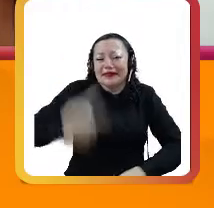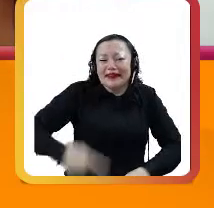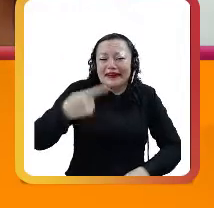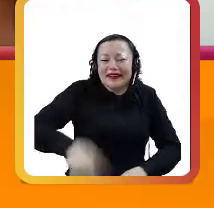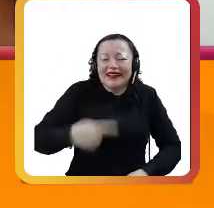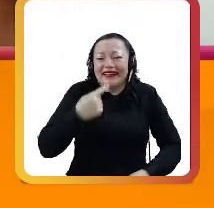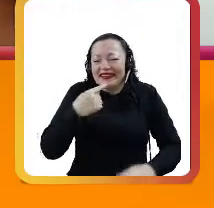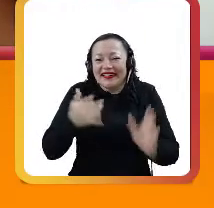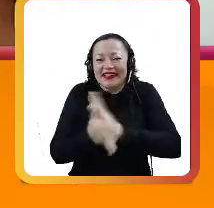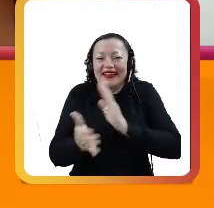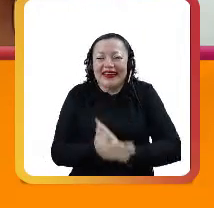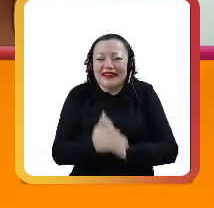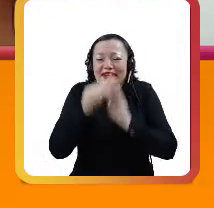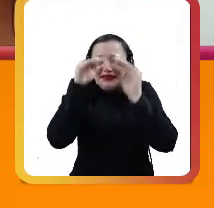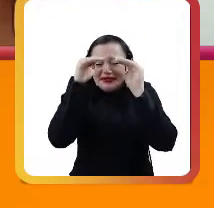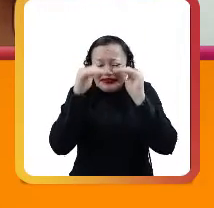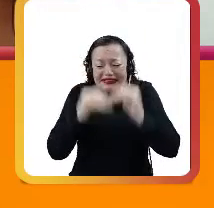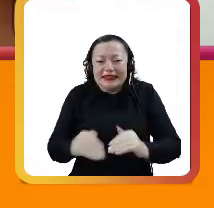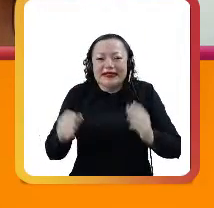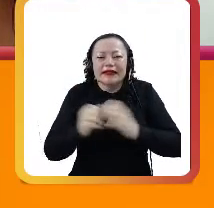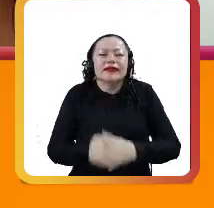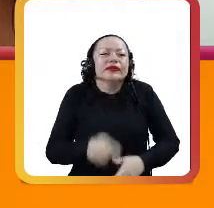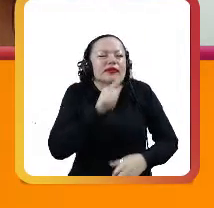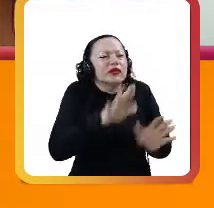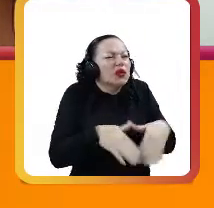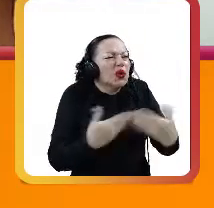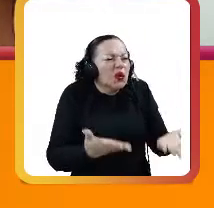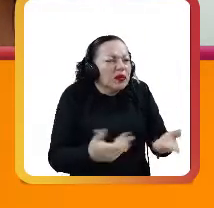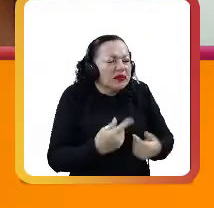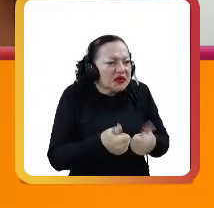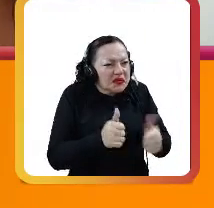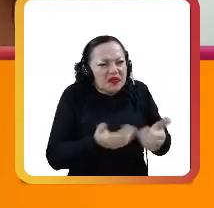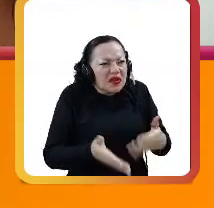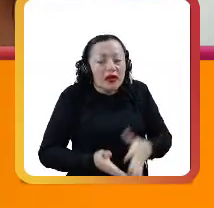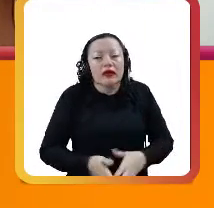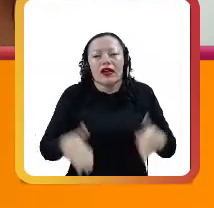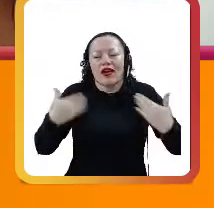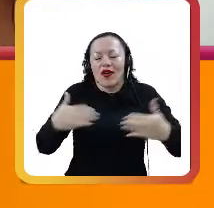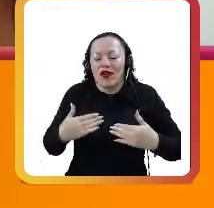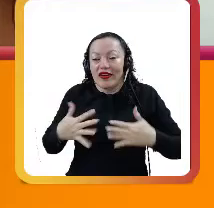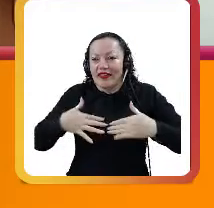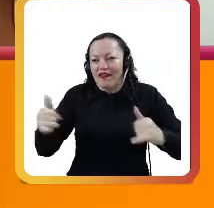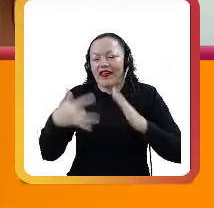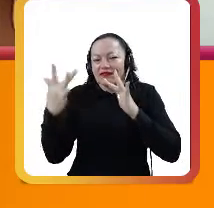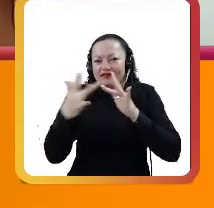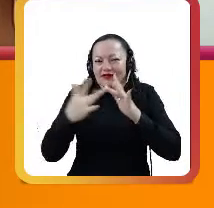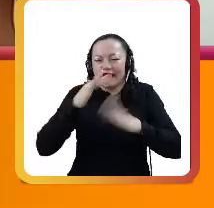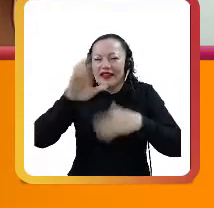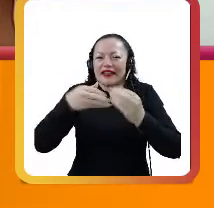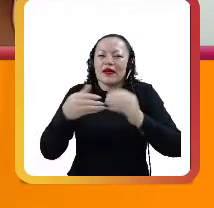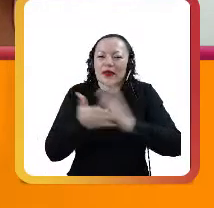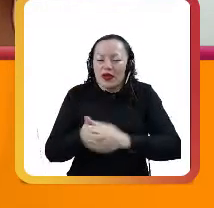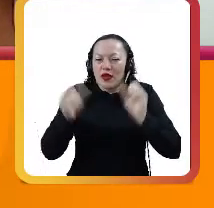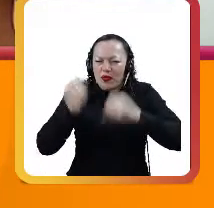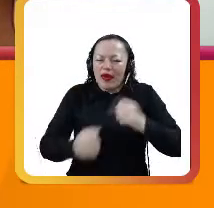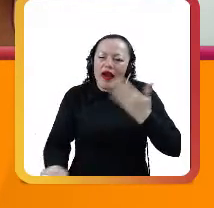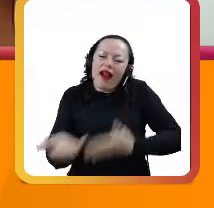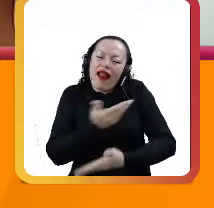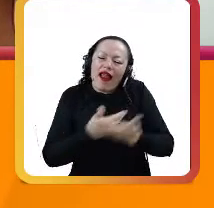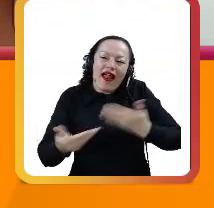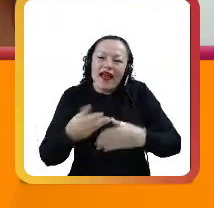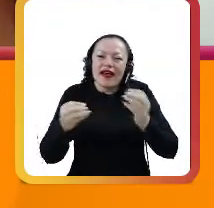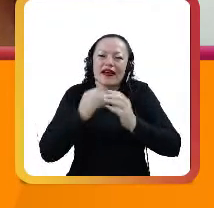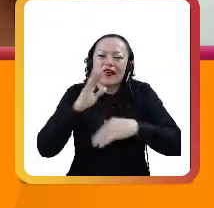Bájenle un poquito la llama. ¿Cómo estás? Muy bien, contento de estar contigo el día de hoy. Qué bueno poder compartir contigo